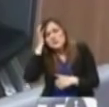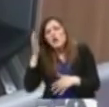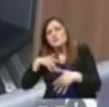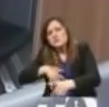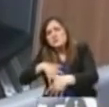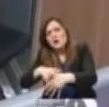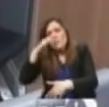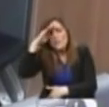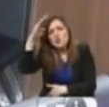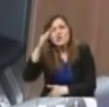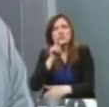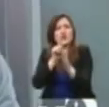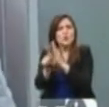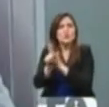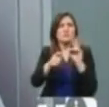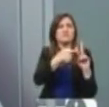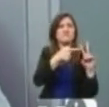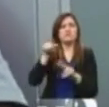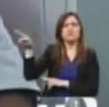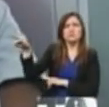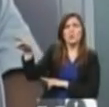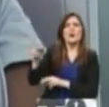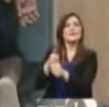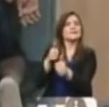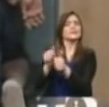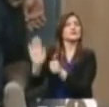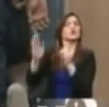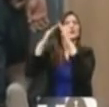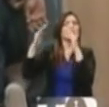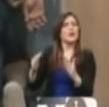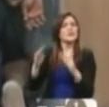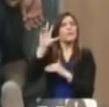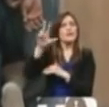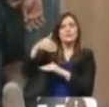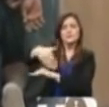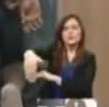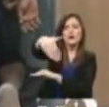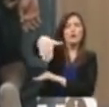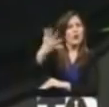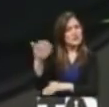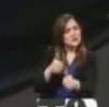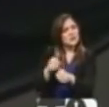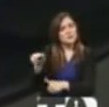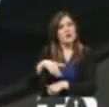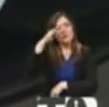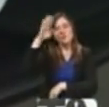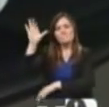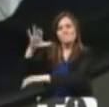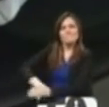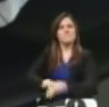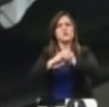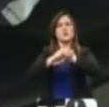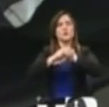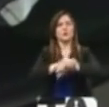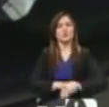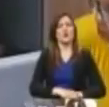acudieron al UPC y denunciaron a los malandros, quienes viven a 3 cuadras donde se registró el horrendo suceso. Los uniformados apresaron